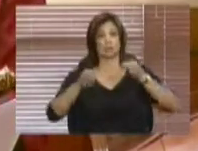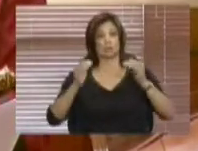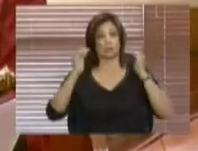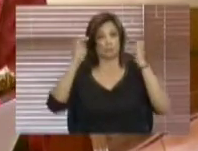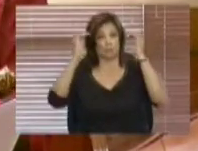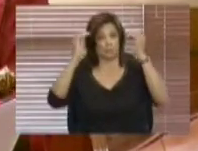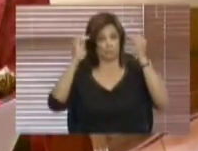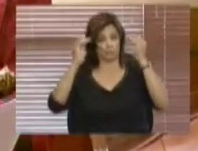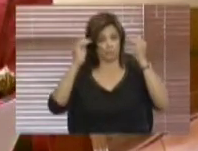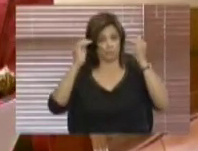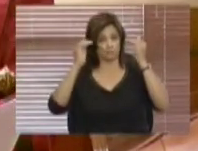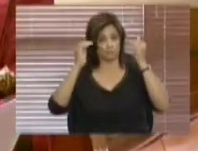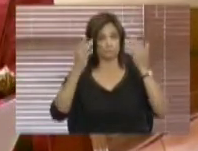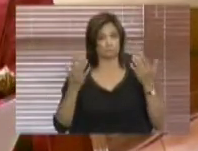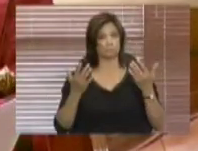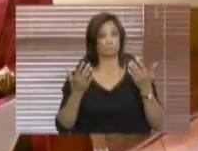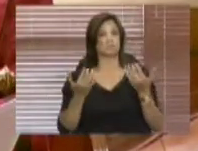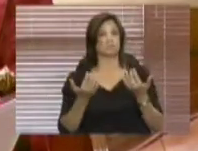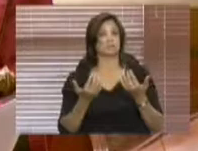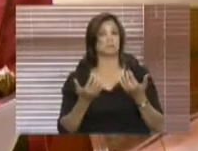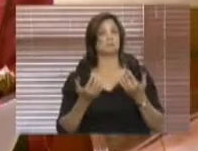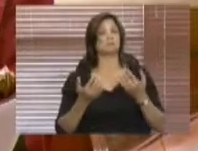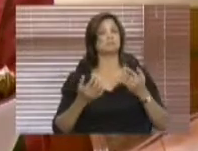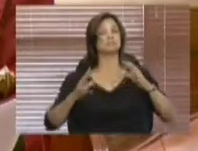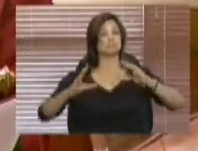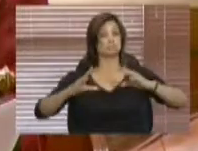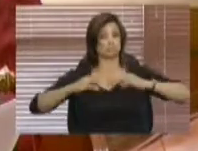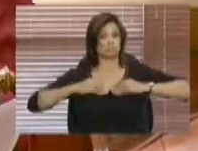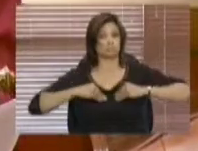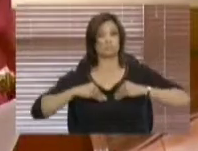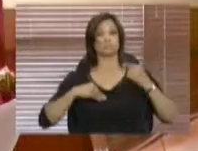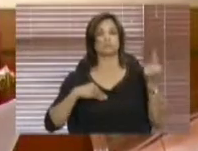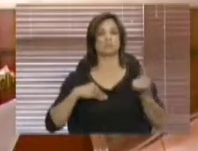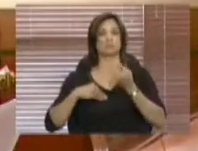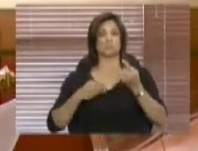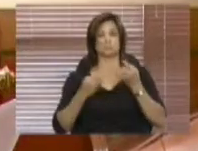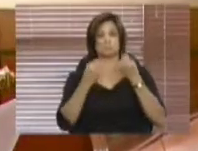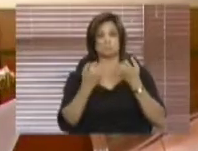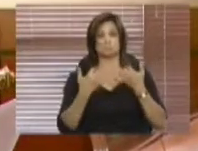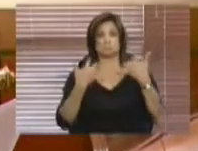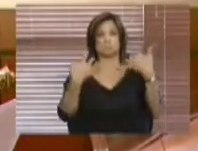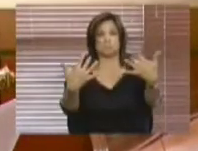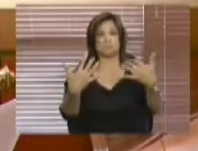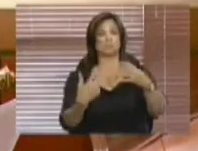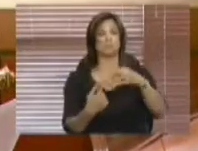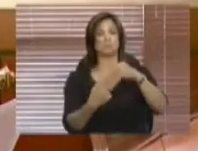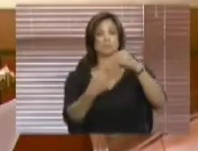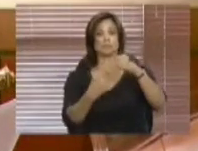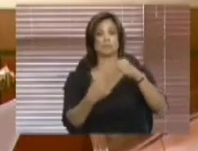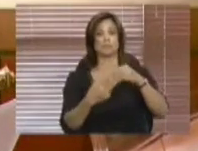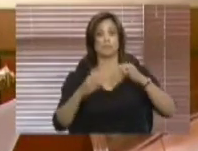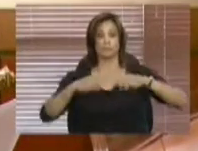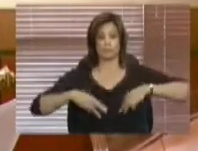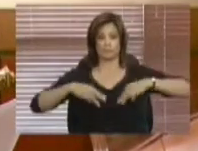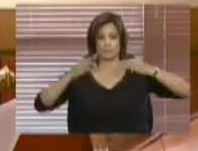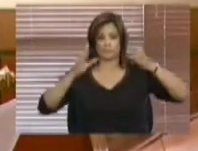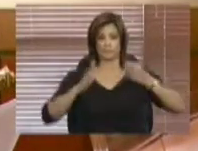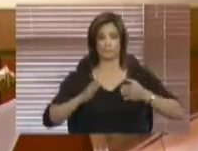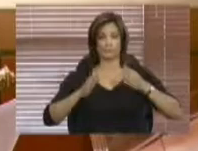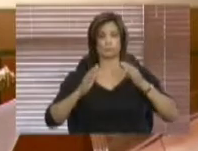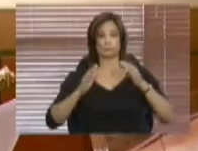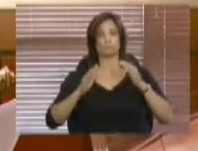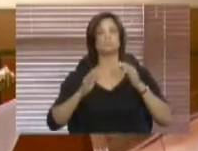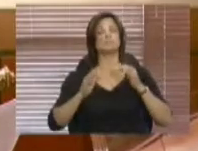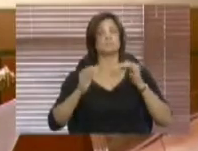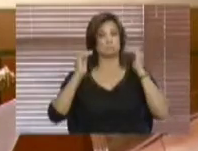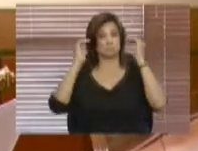de Justicia, que nos acoge como siempre en esta sala augusta, magistrados del Tribunal Superior